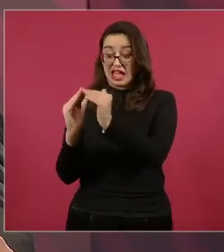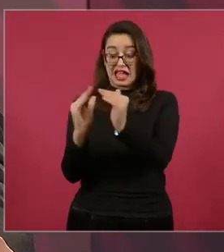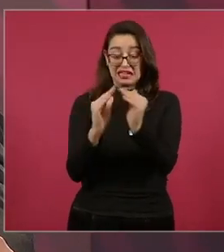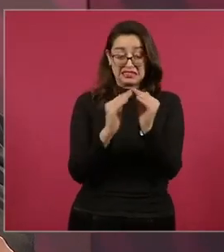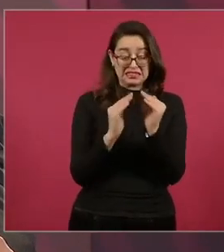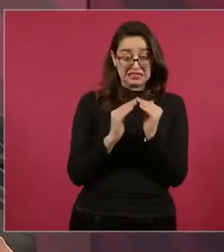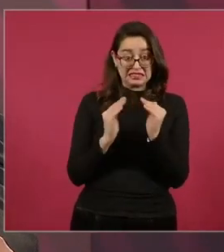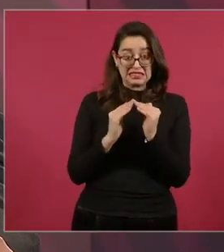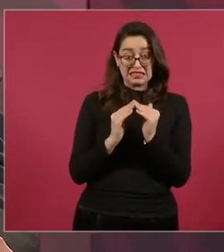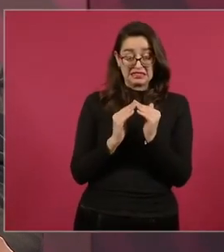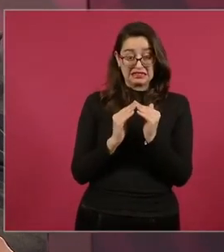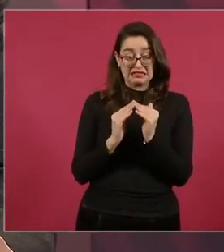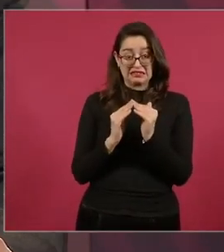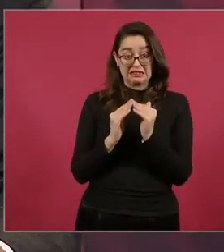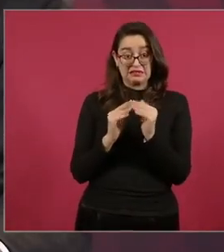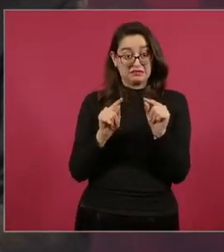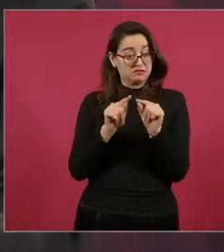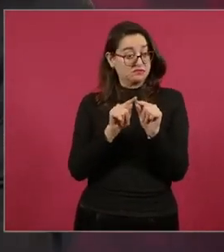de